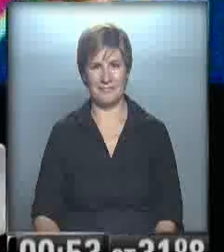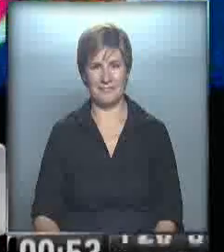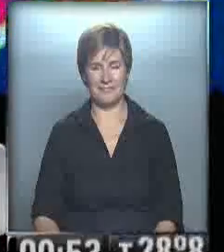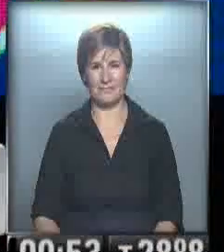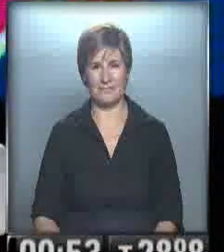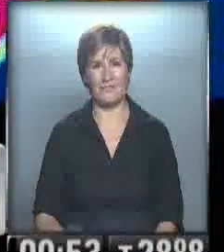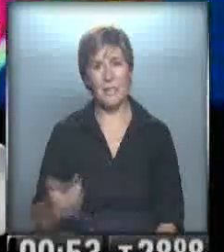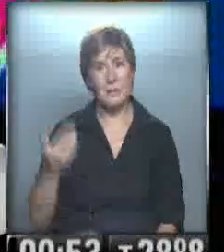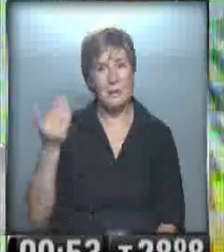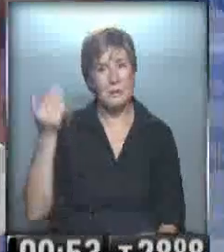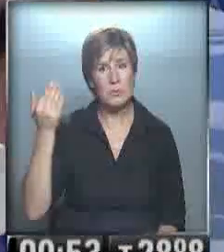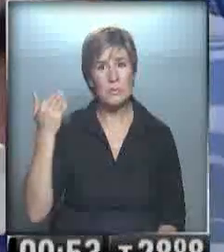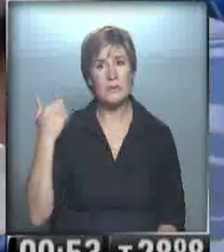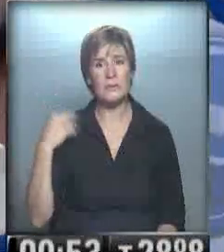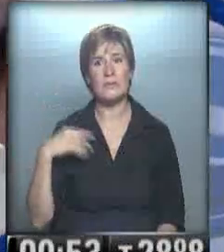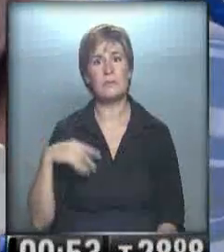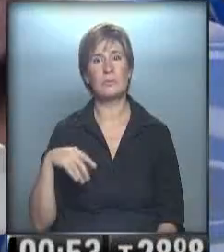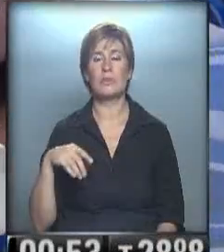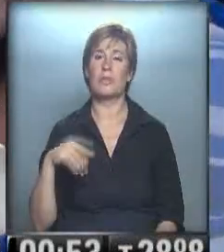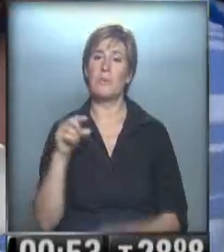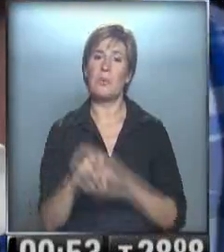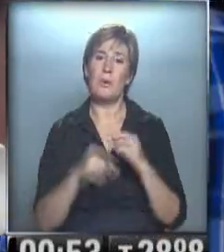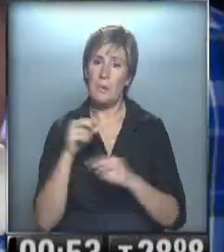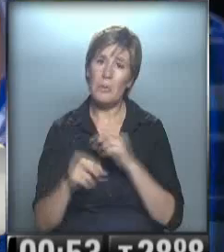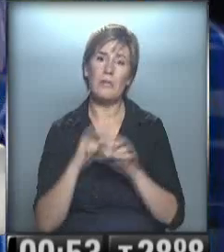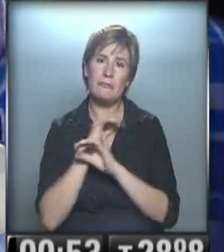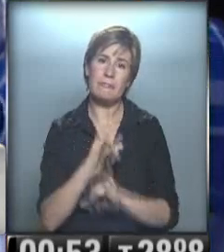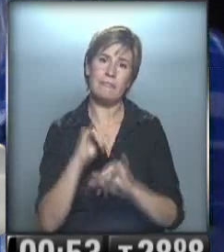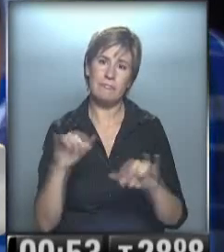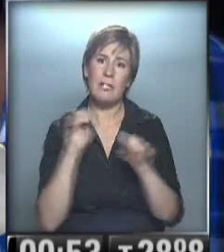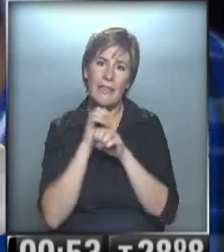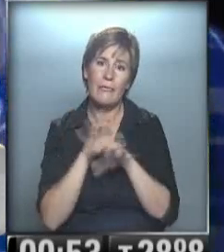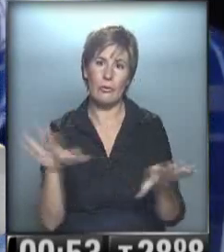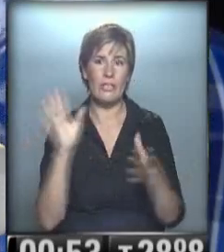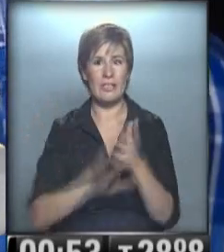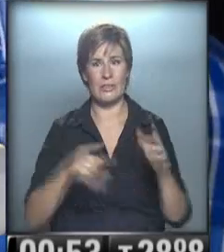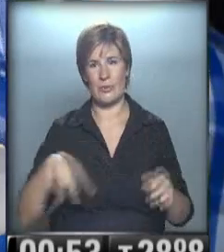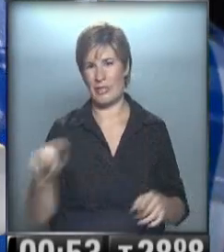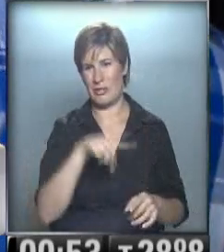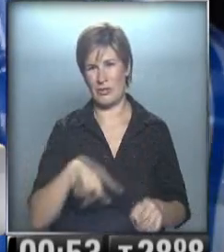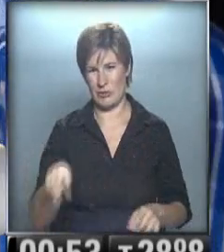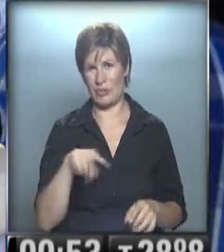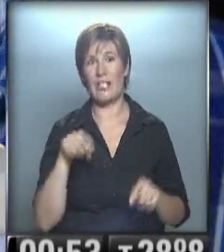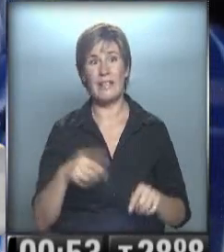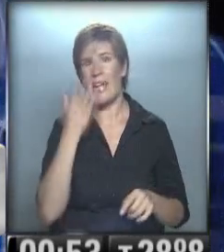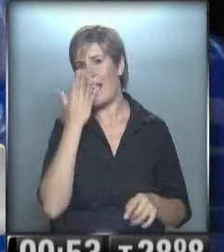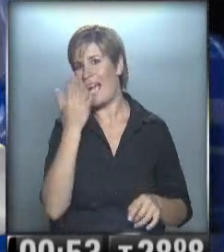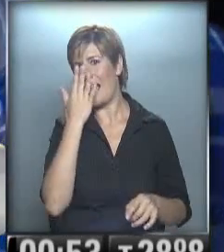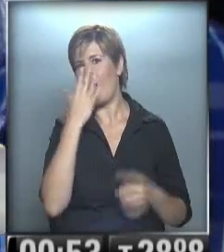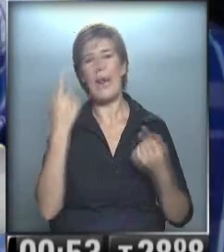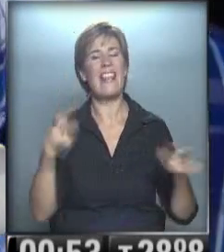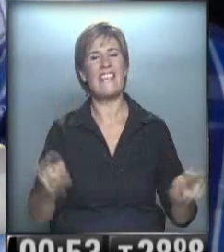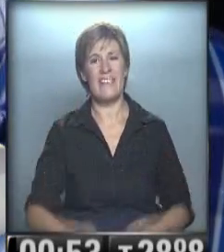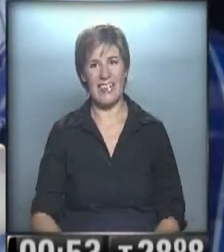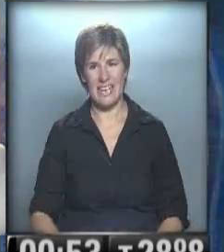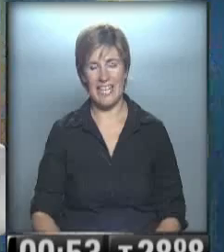Hace un tiempo que lo hemos tratado de hacer conocer en todo el contexto de la República Argentina. Sí, es un carnaval diferente, un carnaval que tiene que ver con las